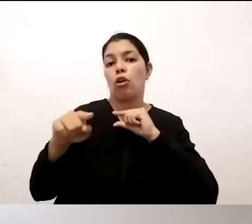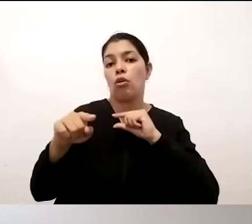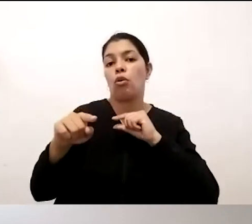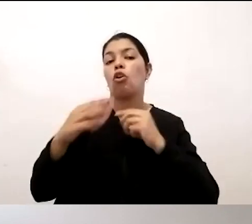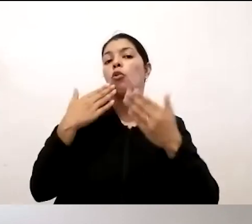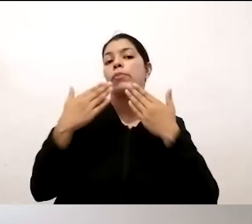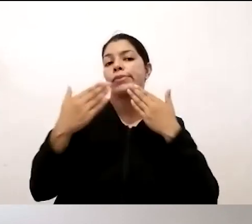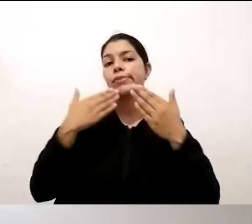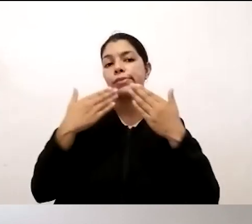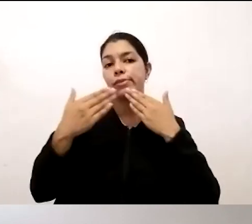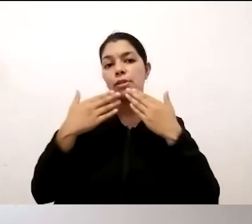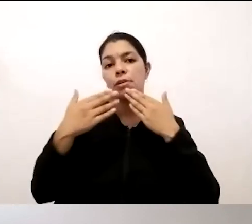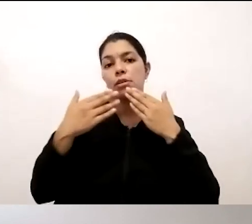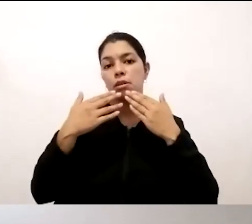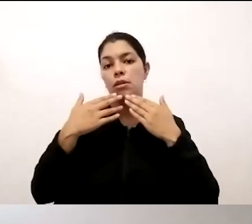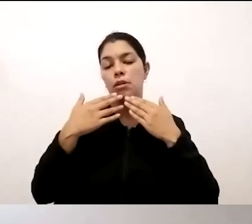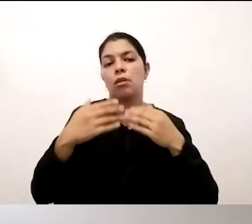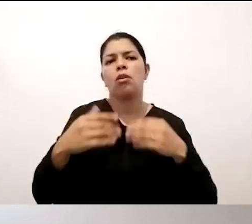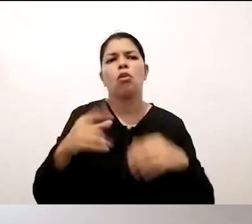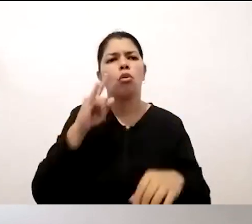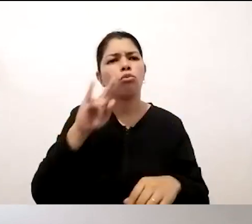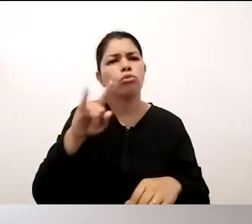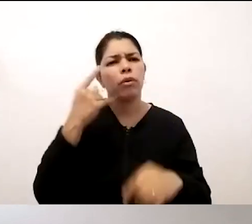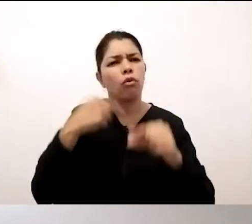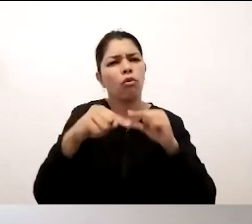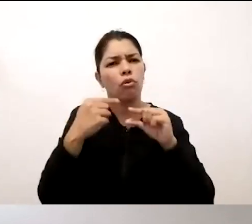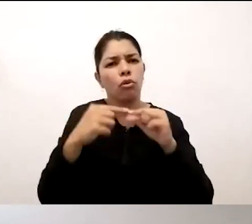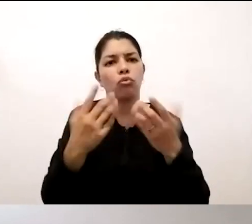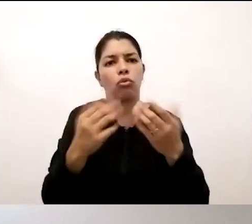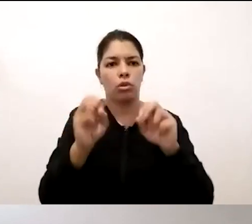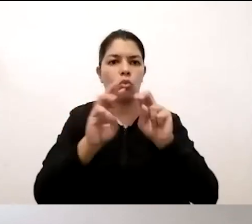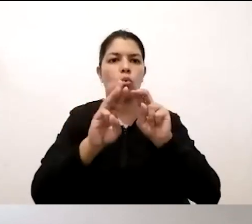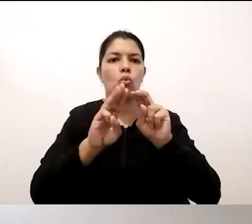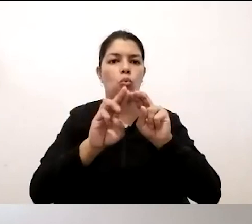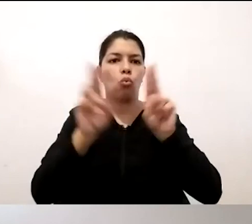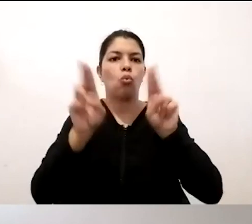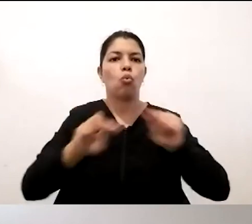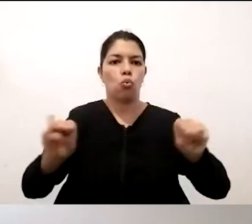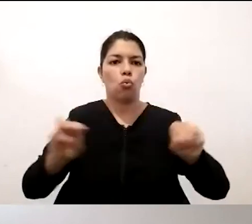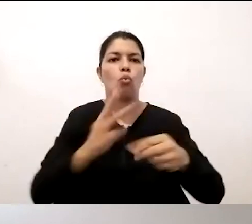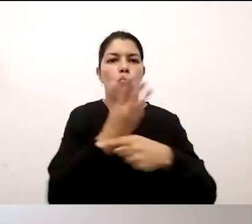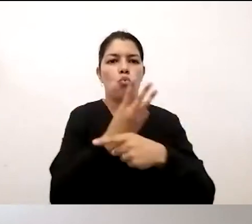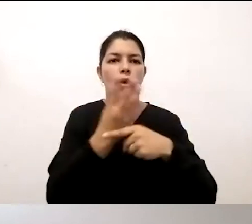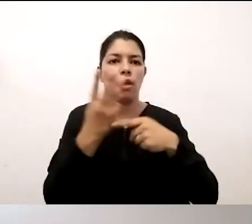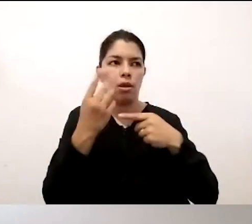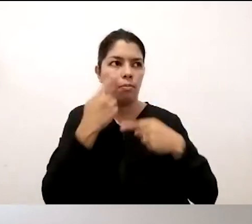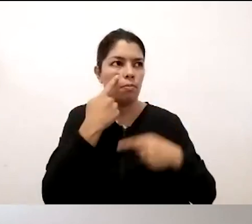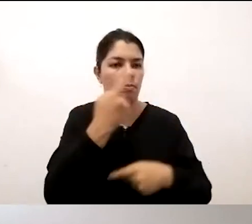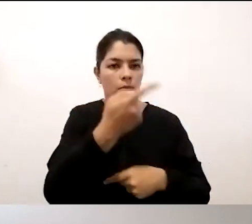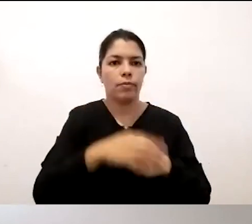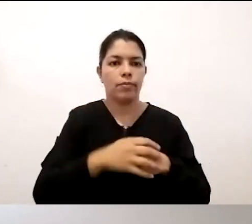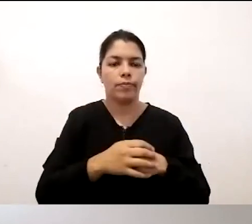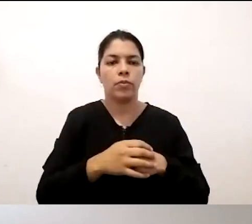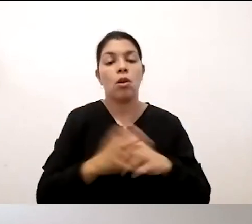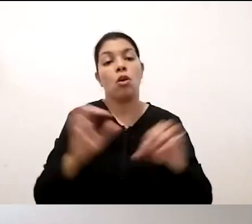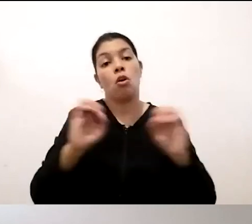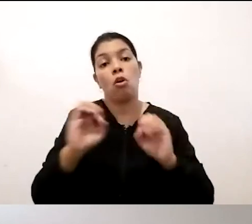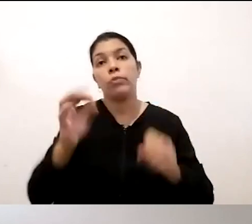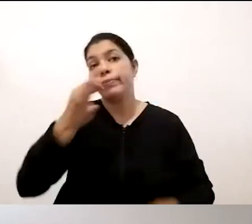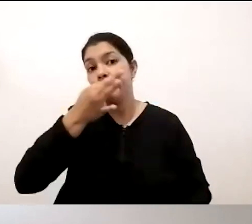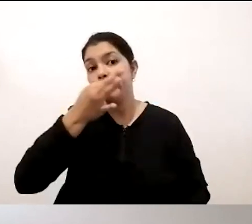deben de estar publicadas en la página web y lo pueden revisar. La otra es hacia el ICBF y la